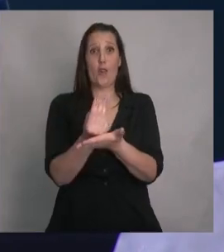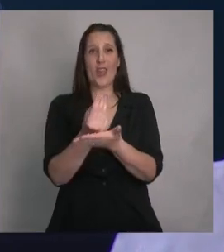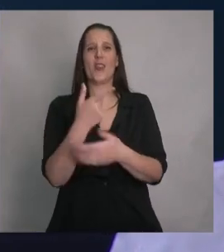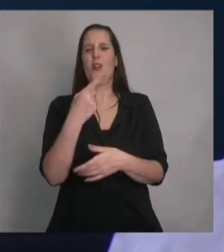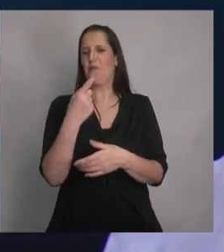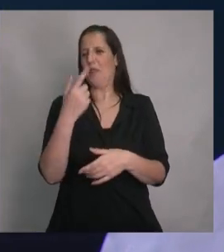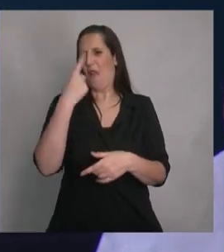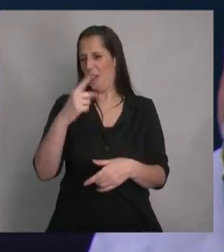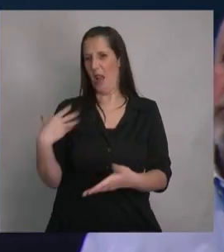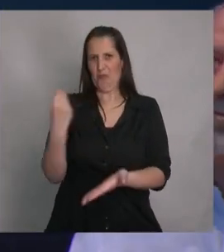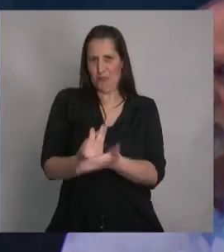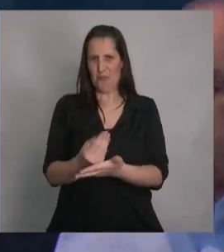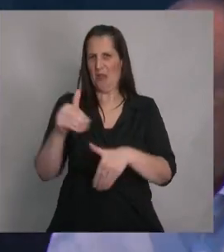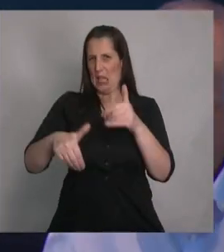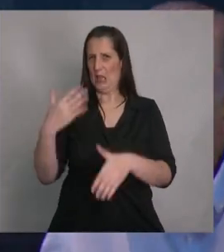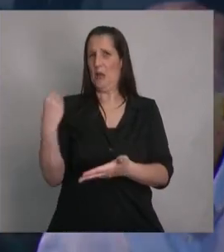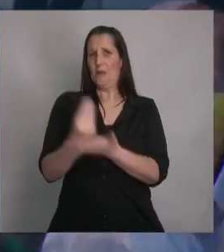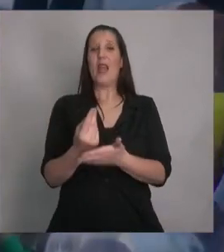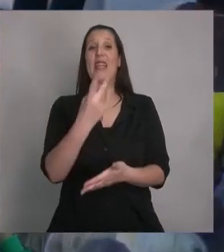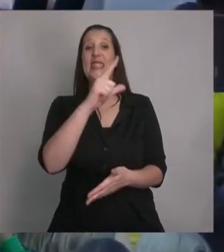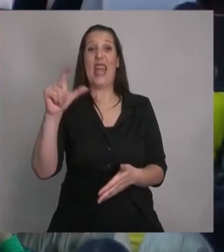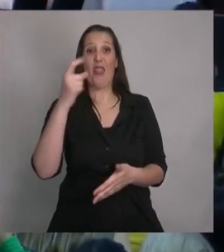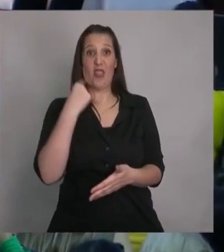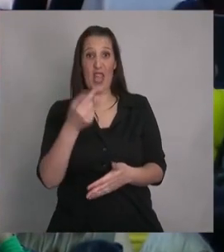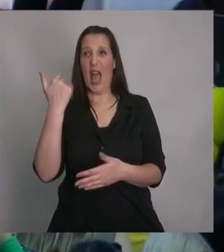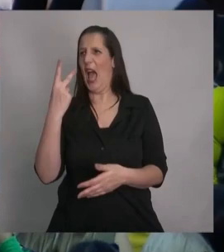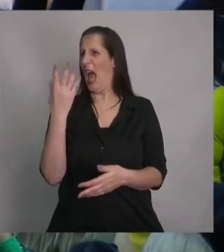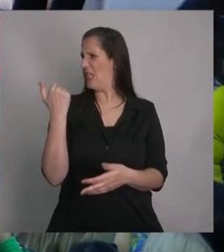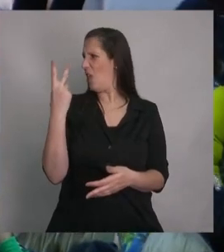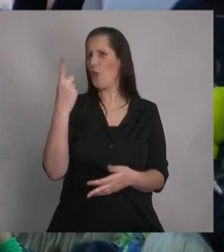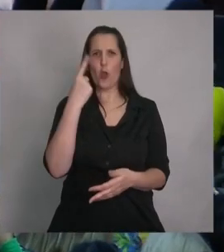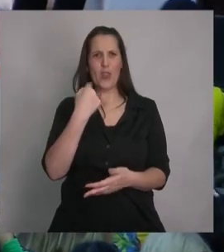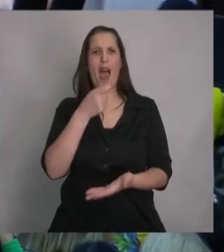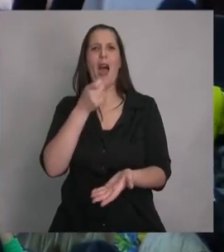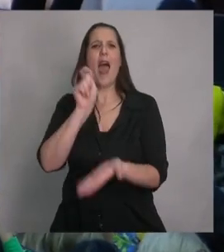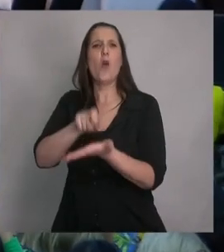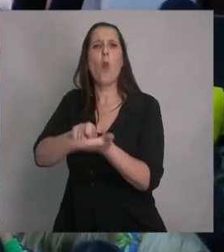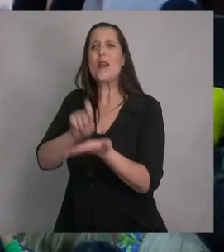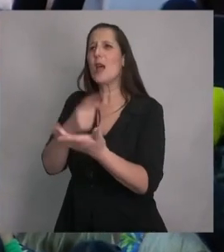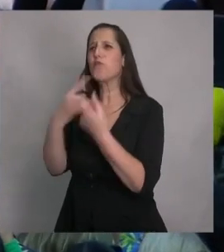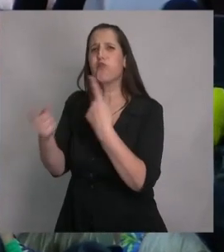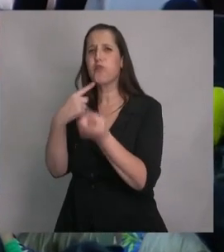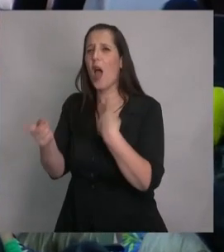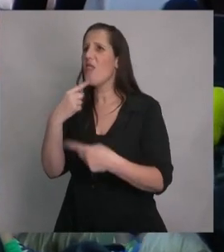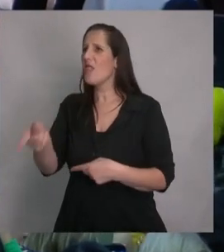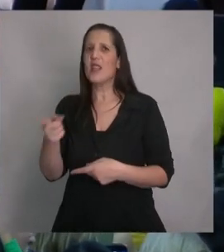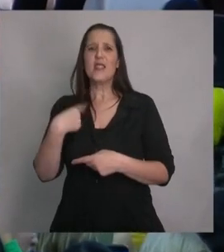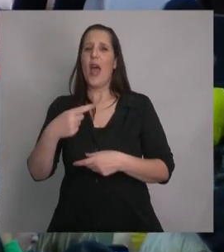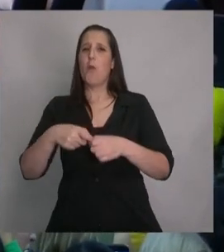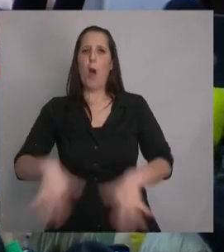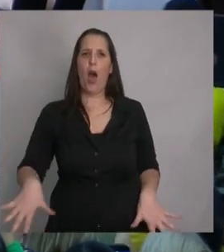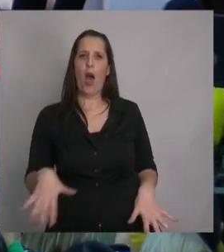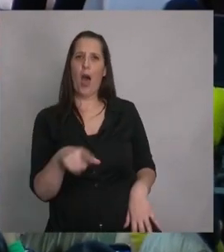días, hoy, ayer, hace dos días, hicieron las encuestas, se desploma ante la opinión pública.